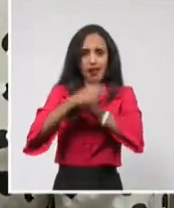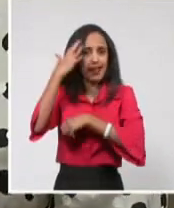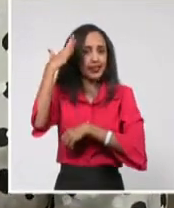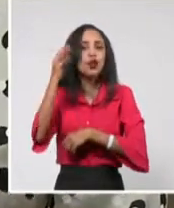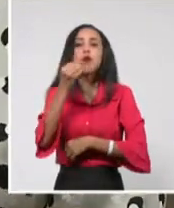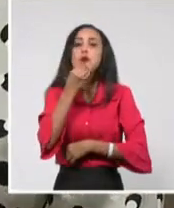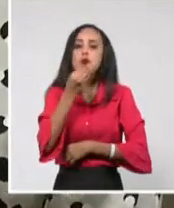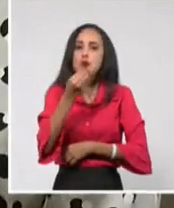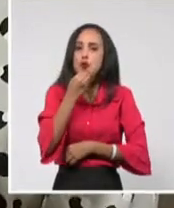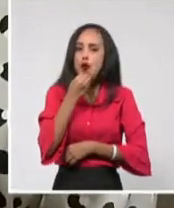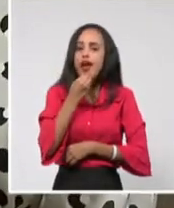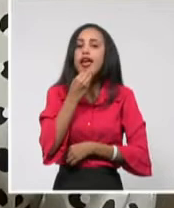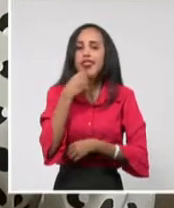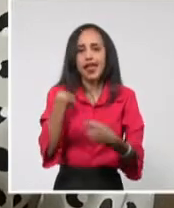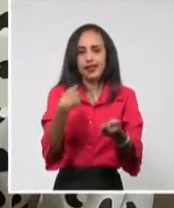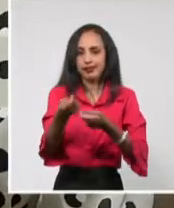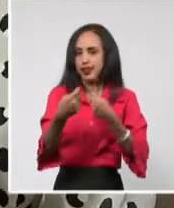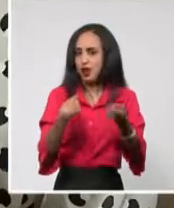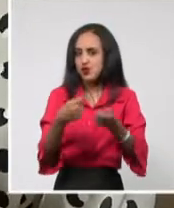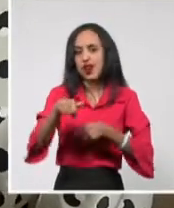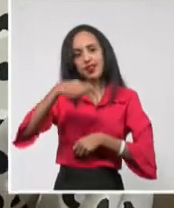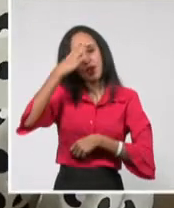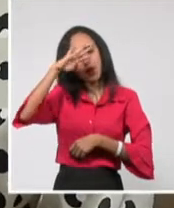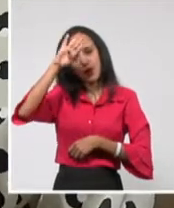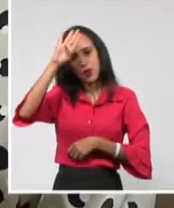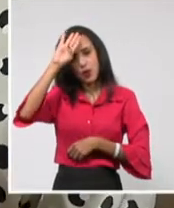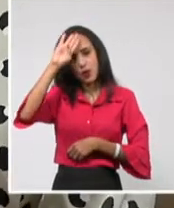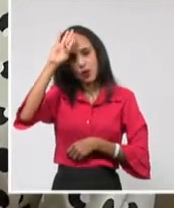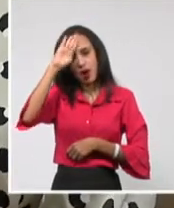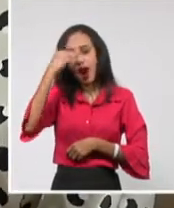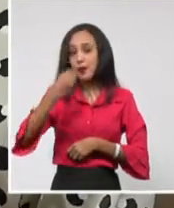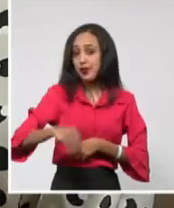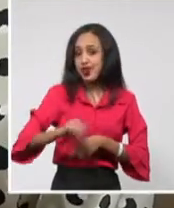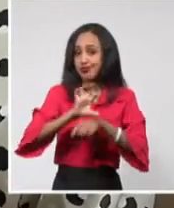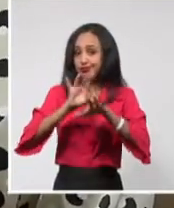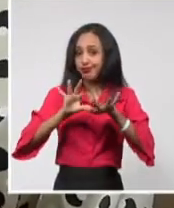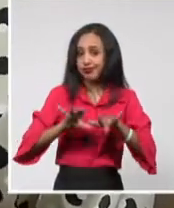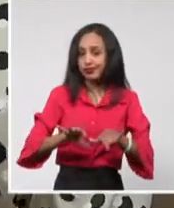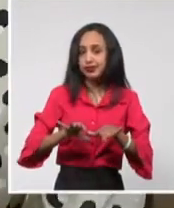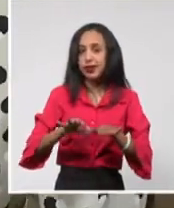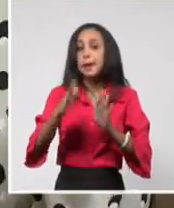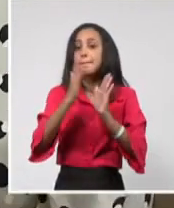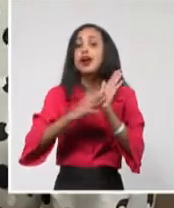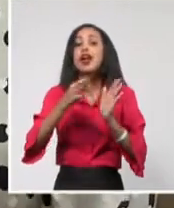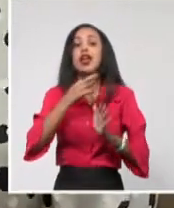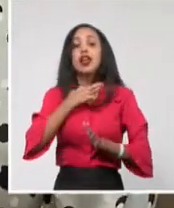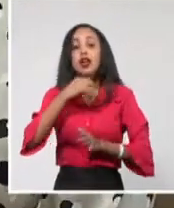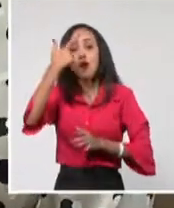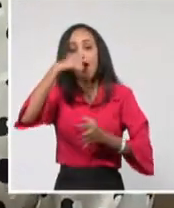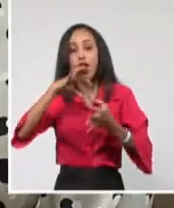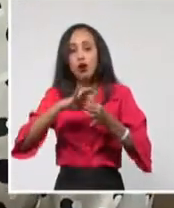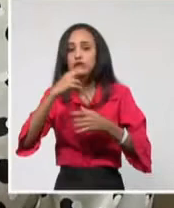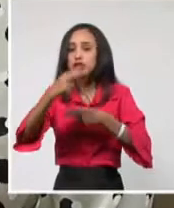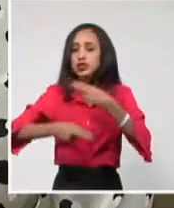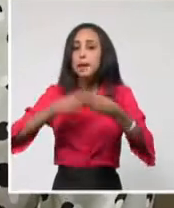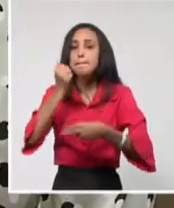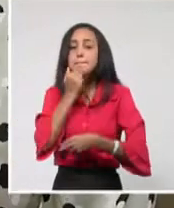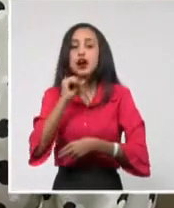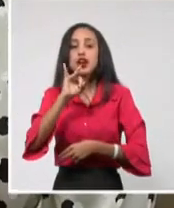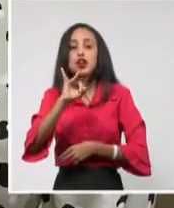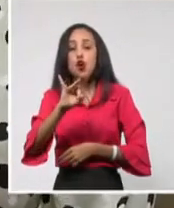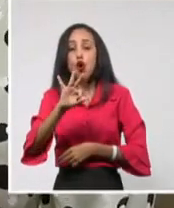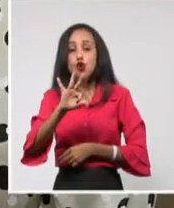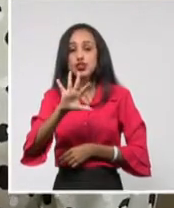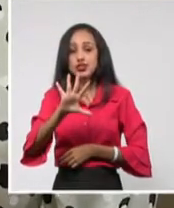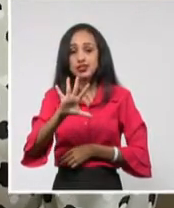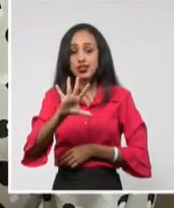de la tramitación aprovechando las facilidades de la informatización. Entre enero y agosto se han realizado más de 85